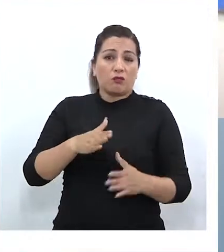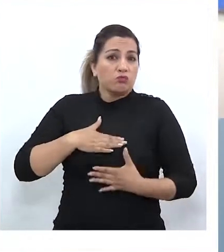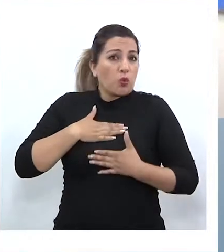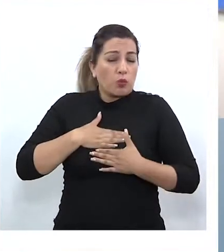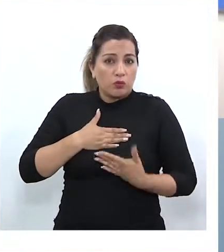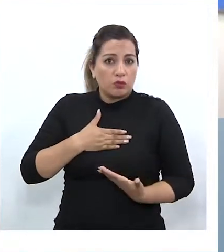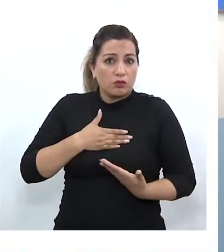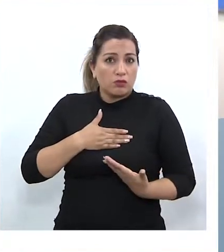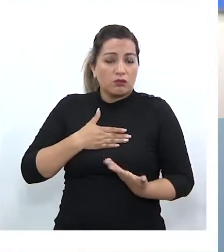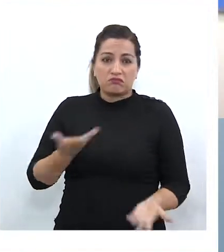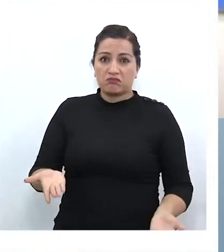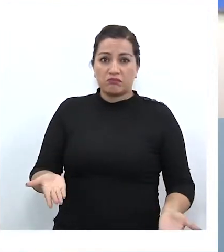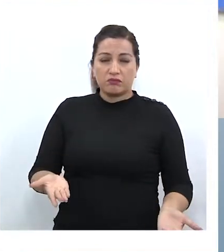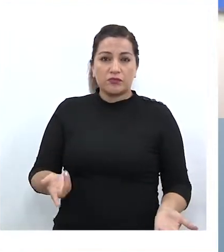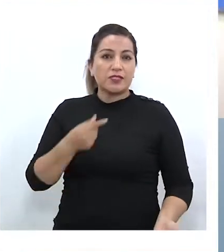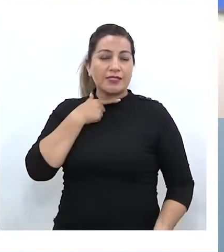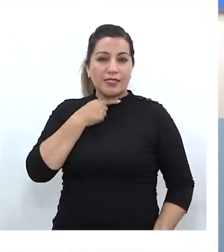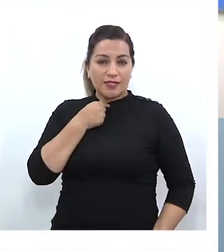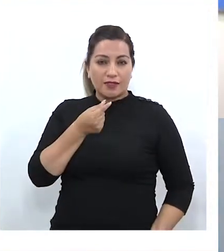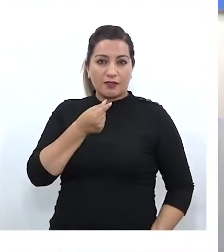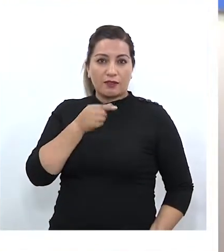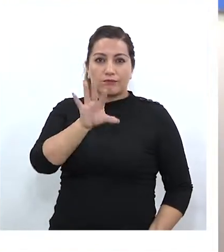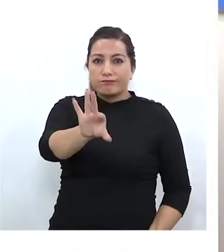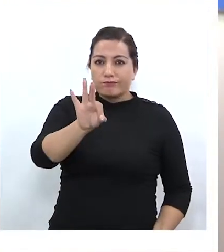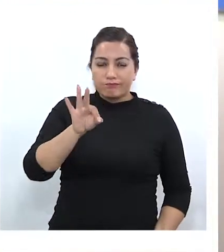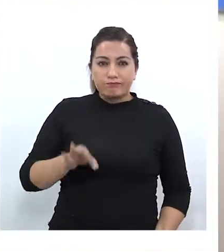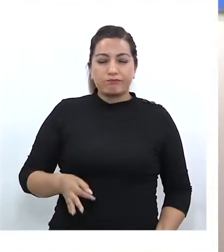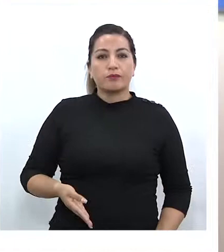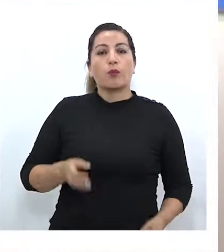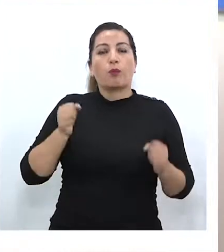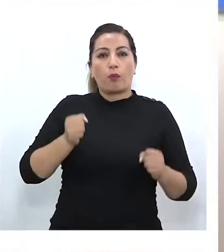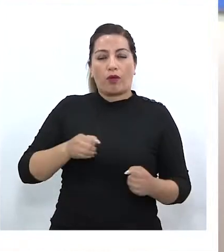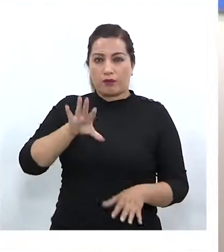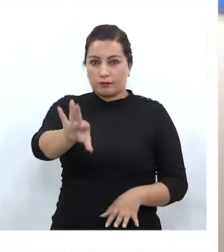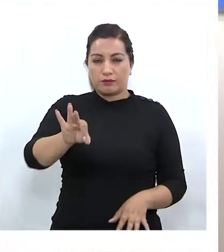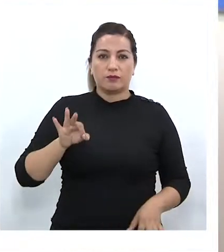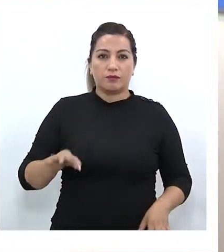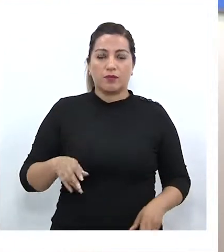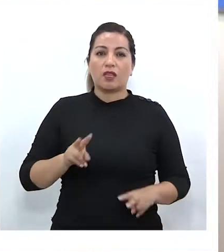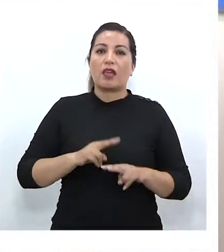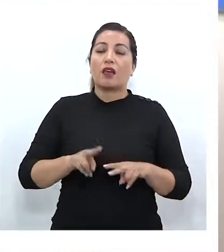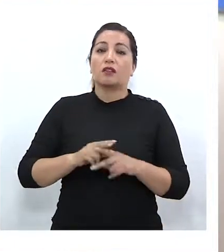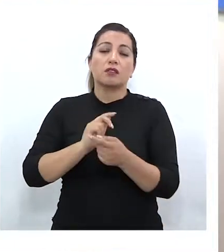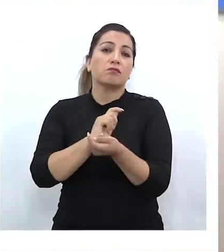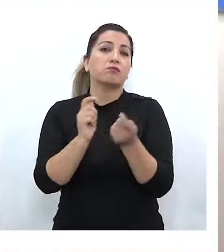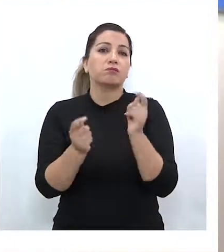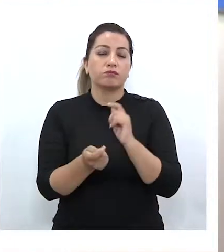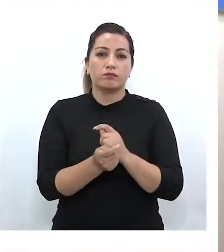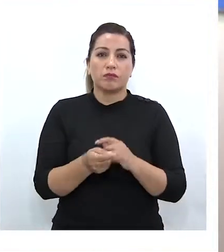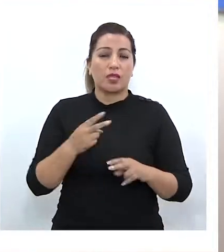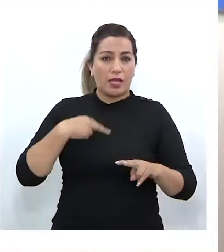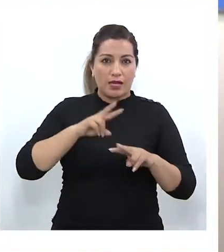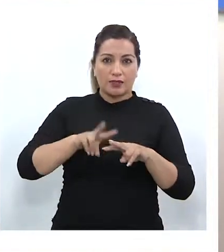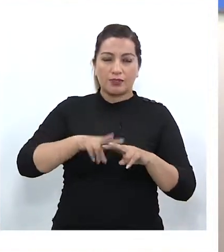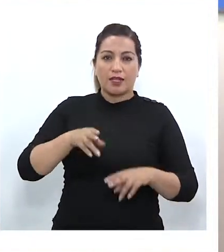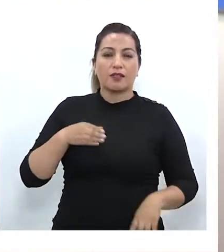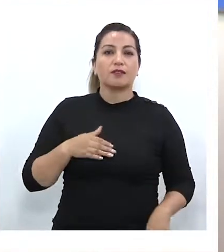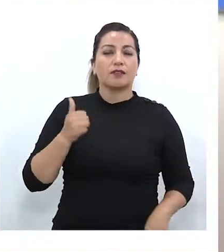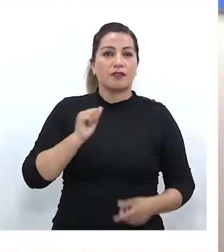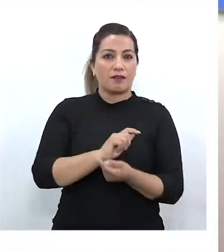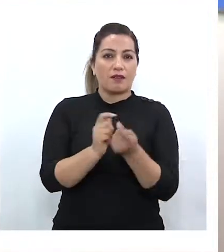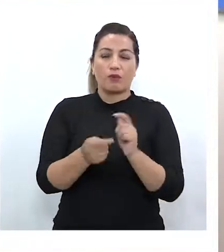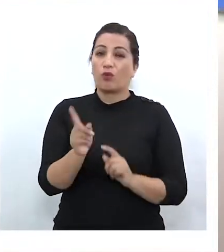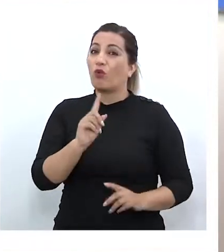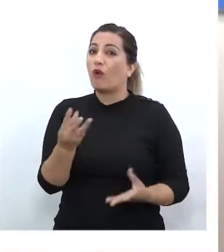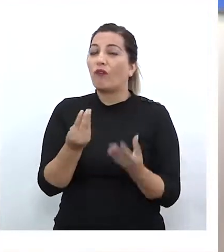lo desea, esté disponible esa opción, y por lo tanto, si se generan cambios, no tenemos ningún inconveniente en que se generen los cambios, pero